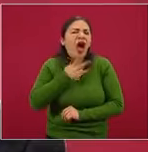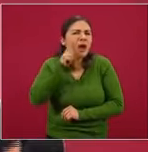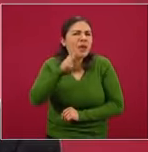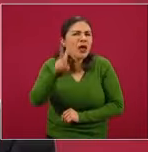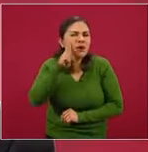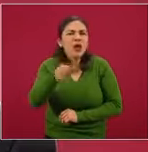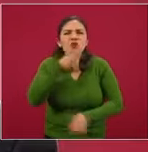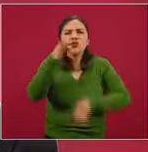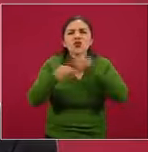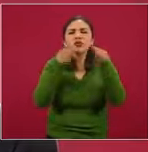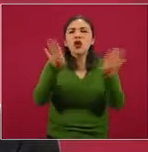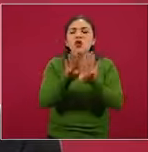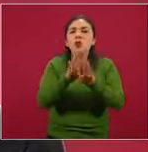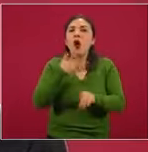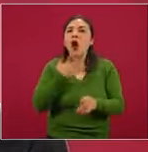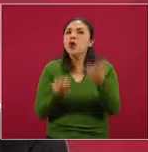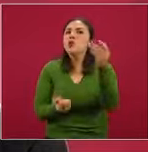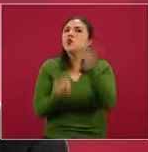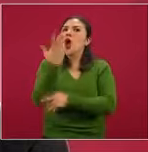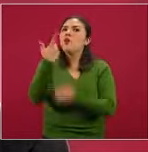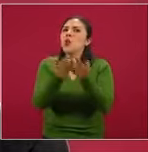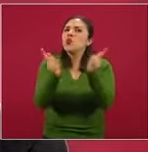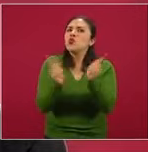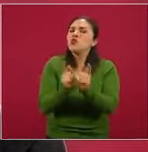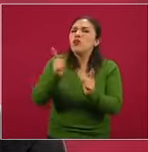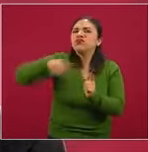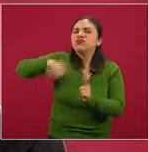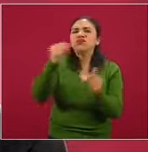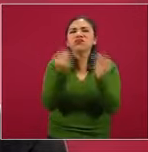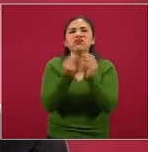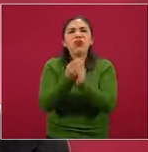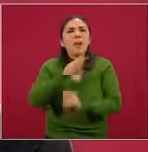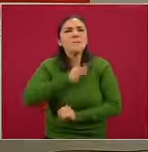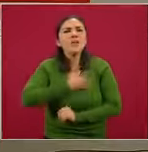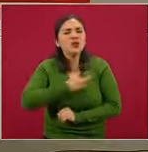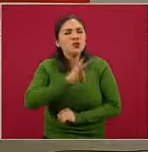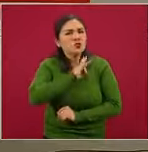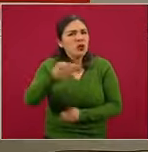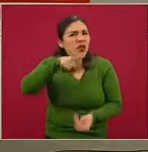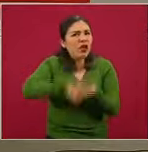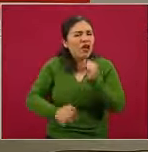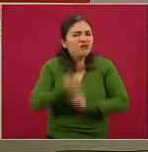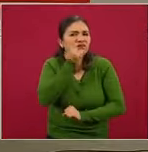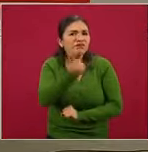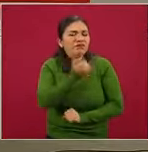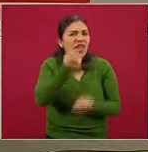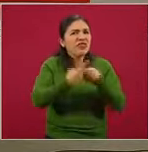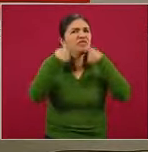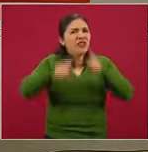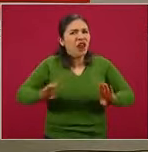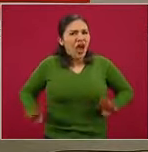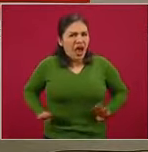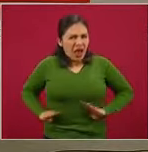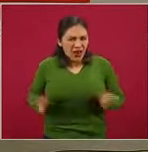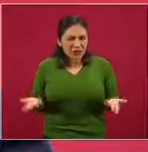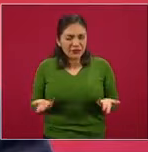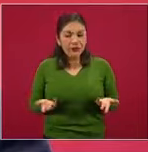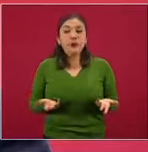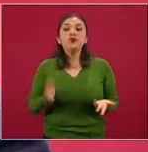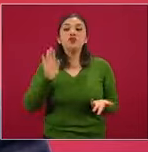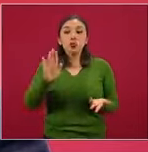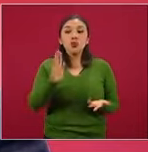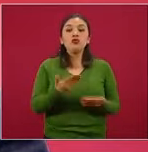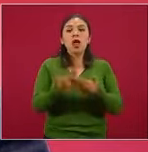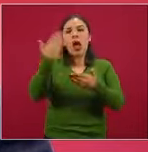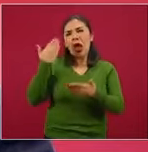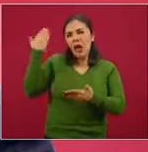sobre la emergencia de una cepa del virus SARS-CoV-2 que pudiera tener propiedades diferentes. Hemos